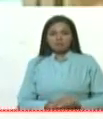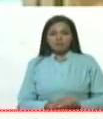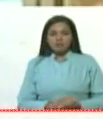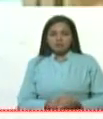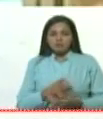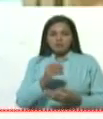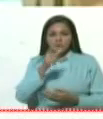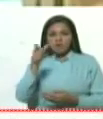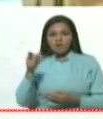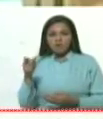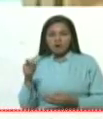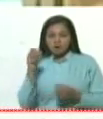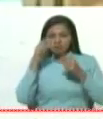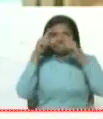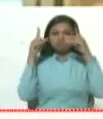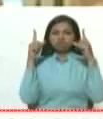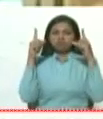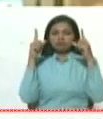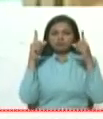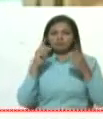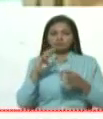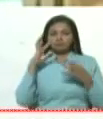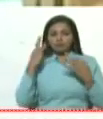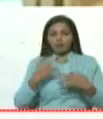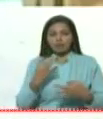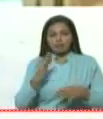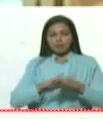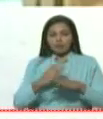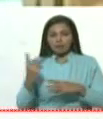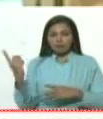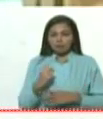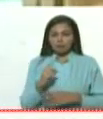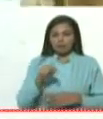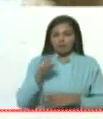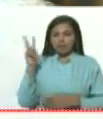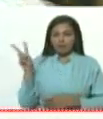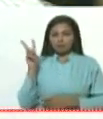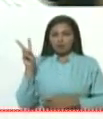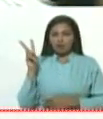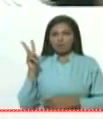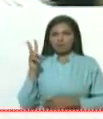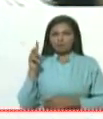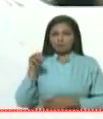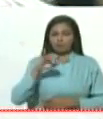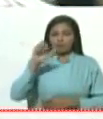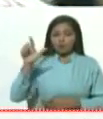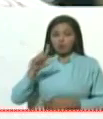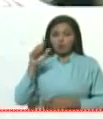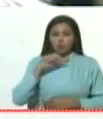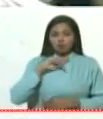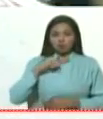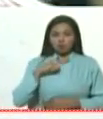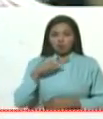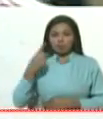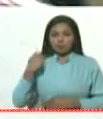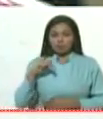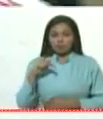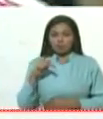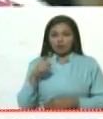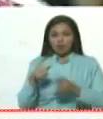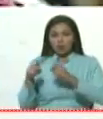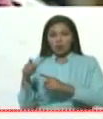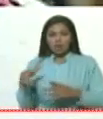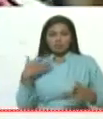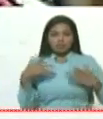Mucha gente se sorprende, compañeras, cuando vienen a Venezuela. Este mes de julio vamos a tener varios